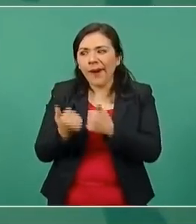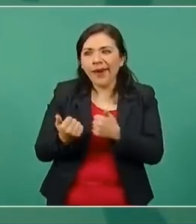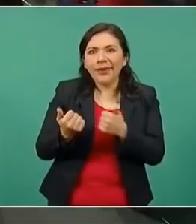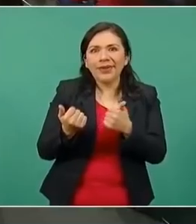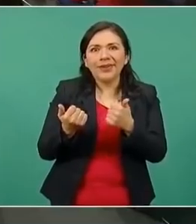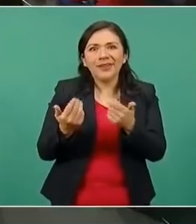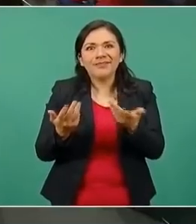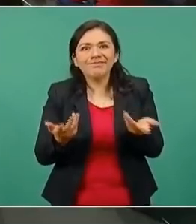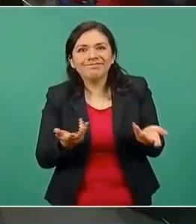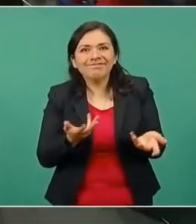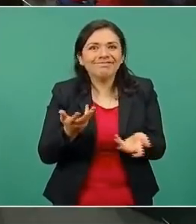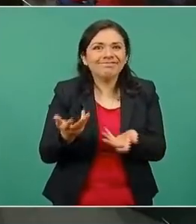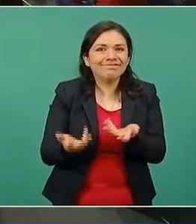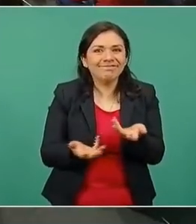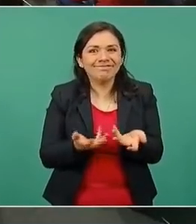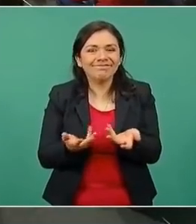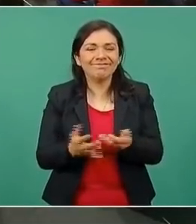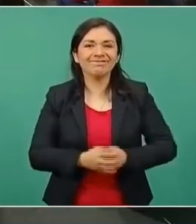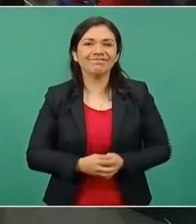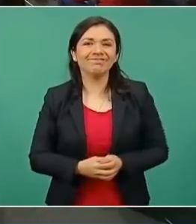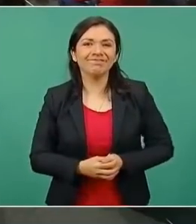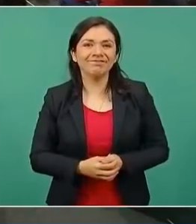Entonces hay que